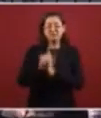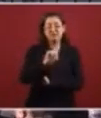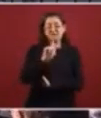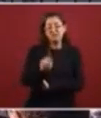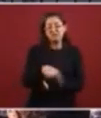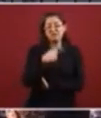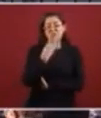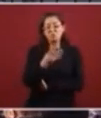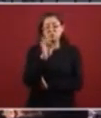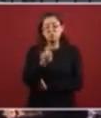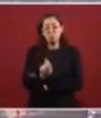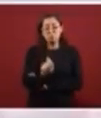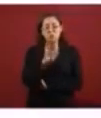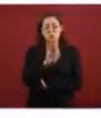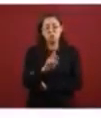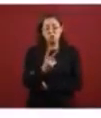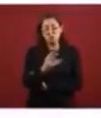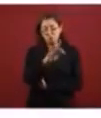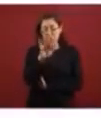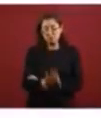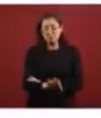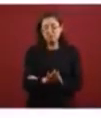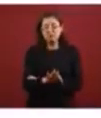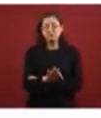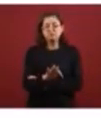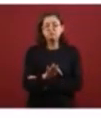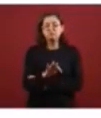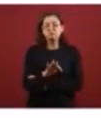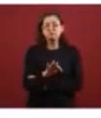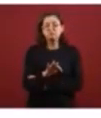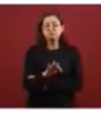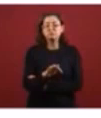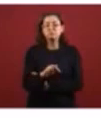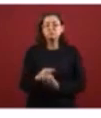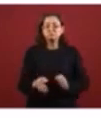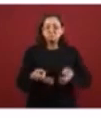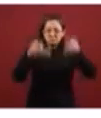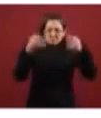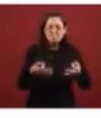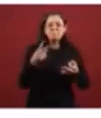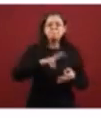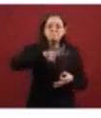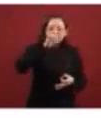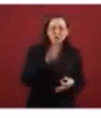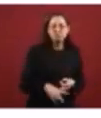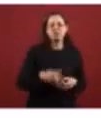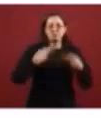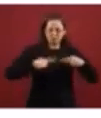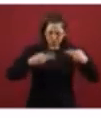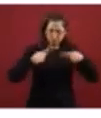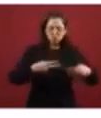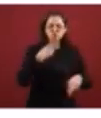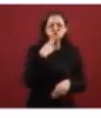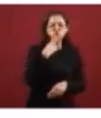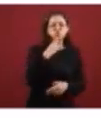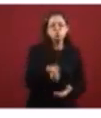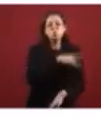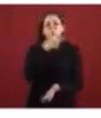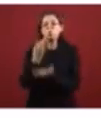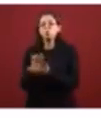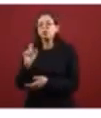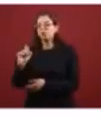por ciento correspondieron a usuarios reales y sólo el 26 por ciento